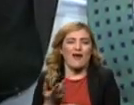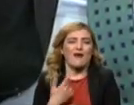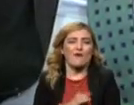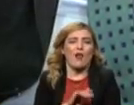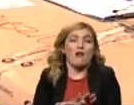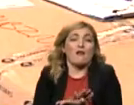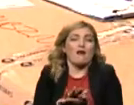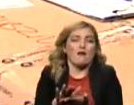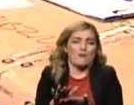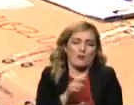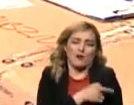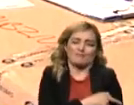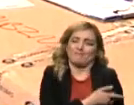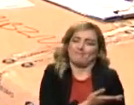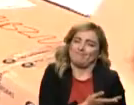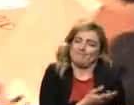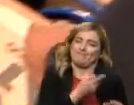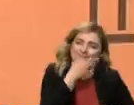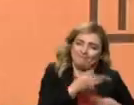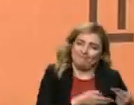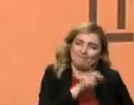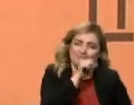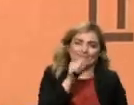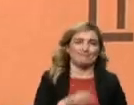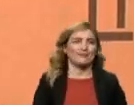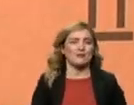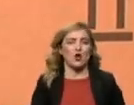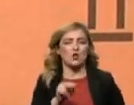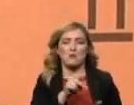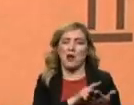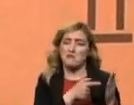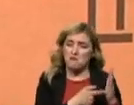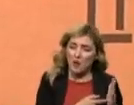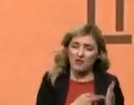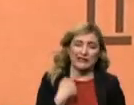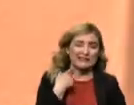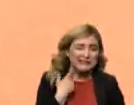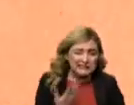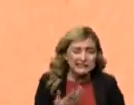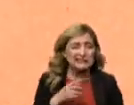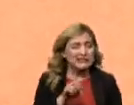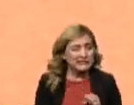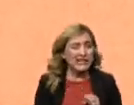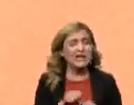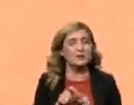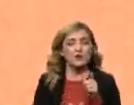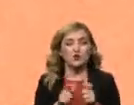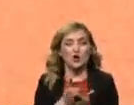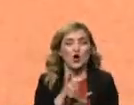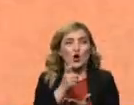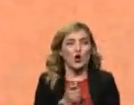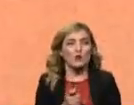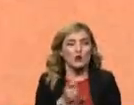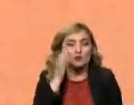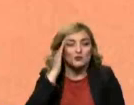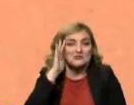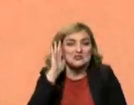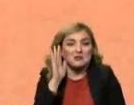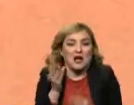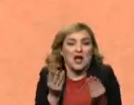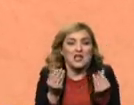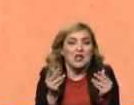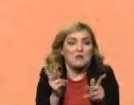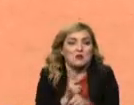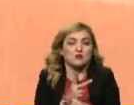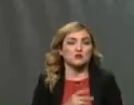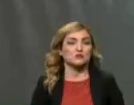contrabando perjudica no solo al Estado, porque se evaden impuestos, y a los propios usuarios y consumidores que no tienen certeza de la calidad